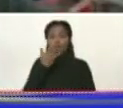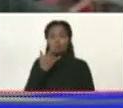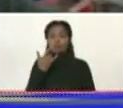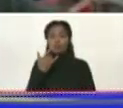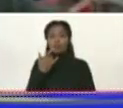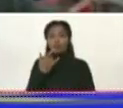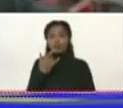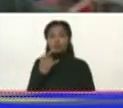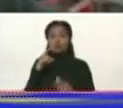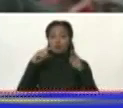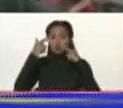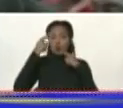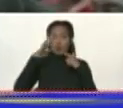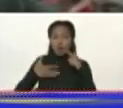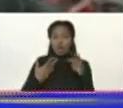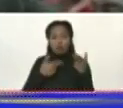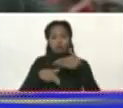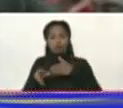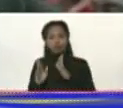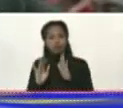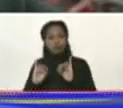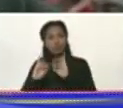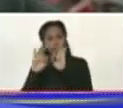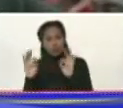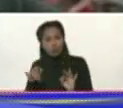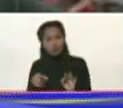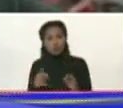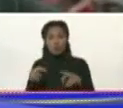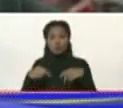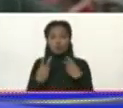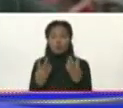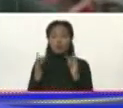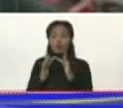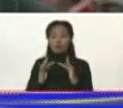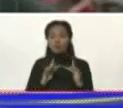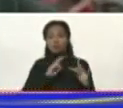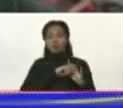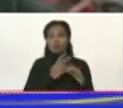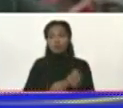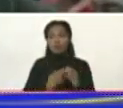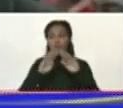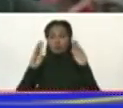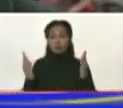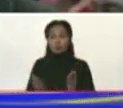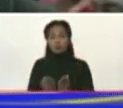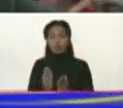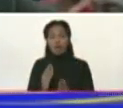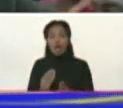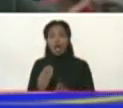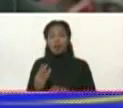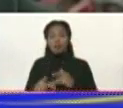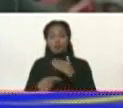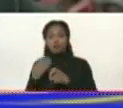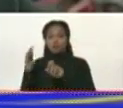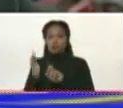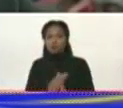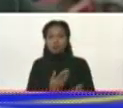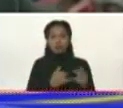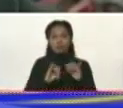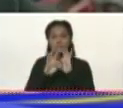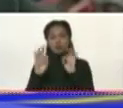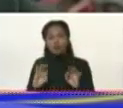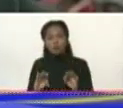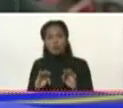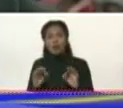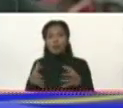izquierda con el fin de construir una nueva correlación de fuerzas mundial en procura de derrotar el imperialismo